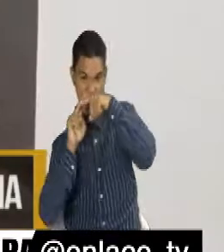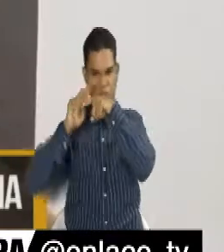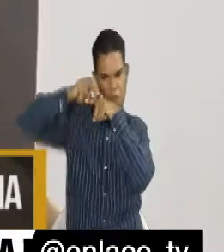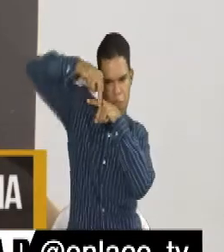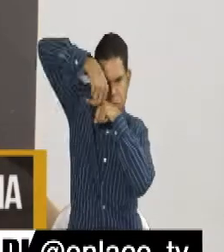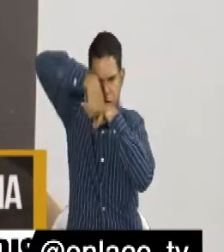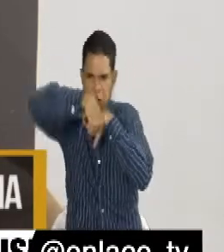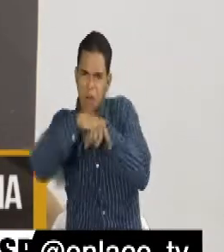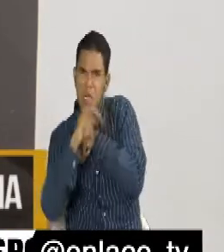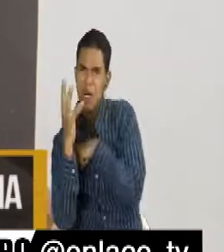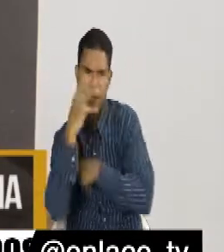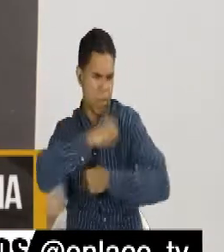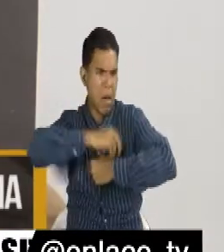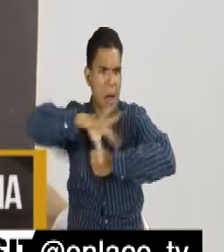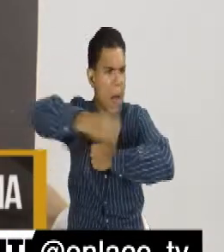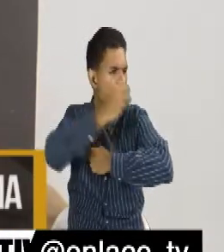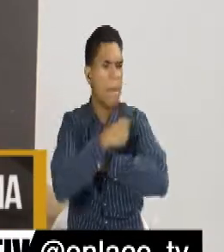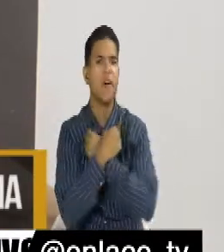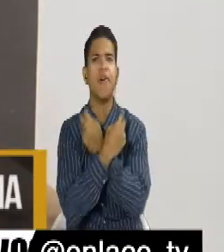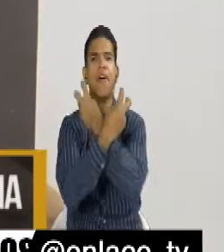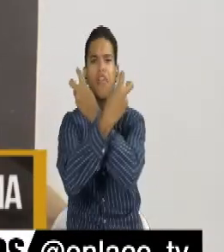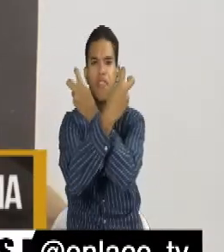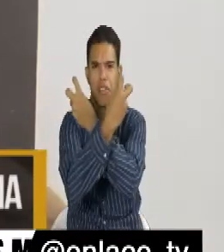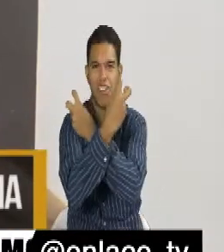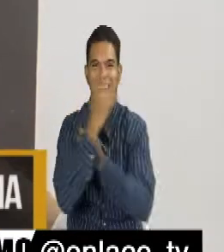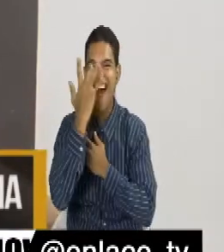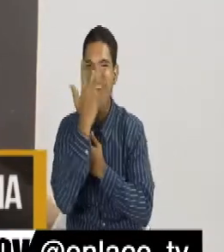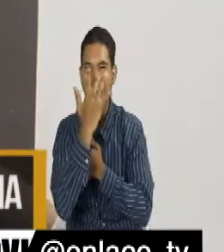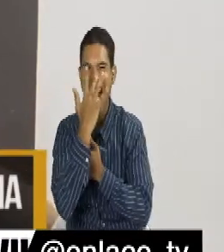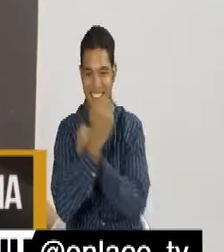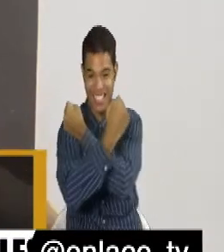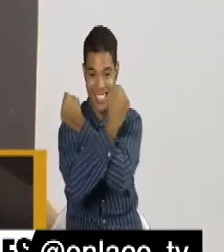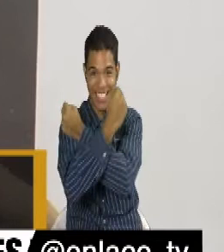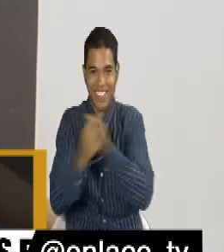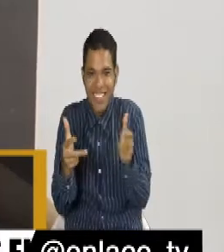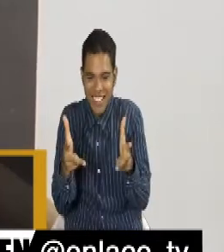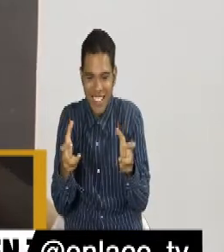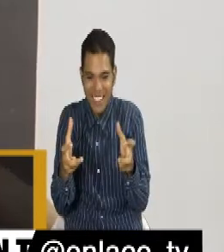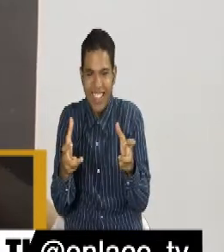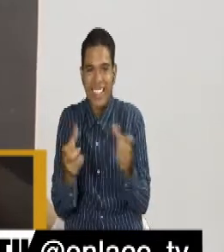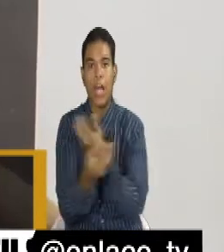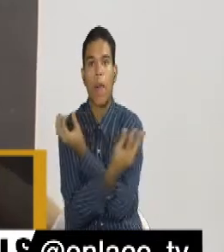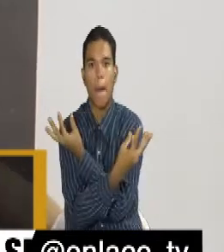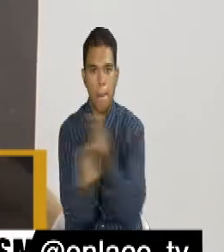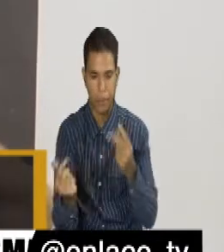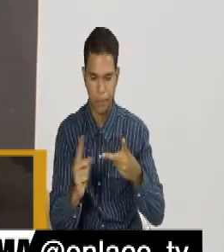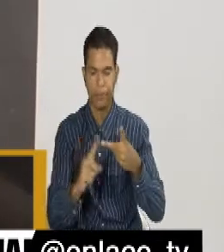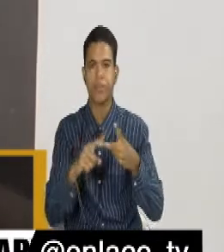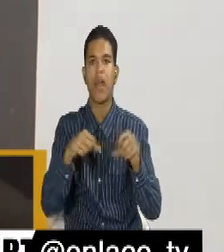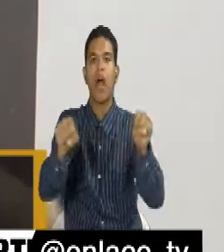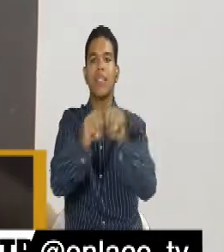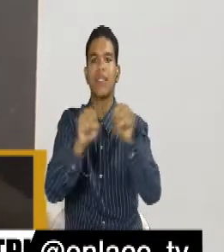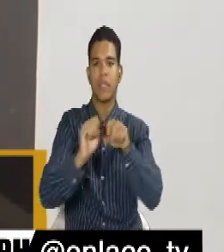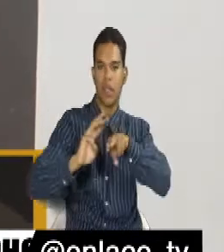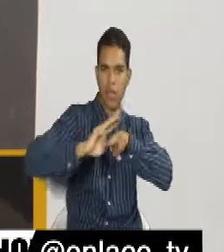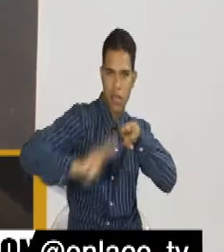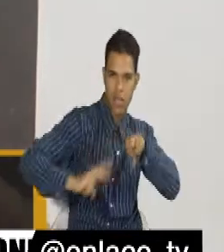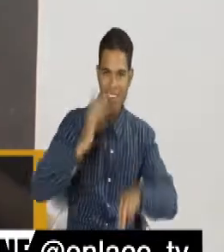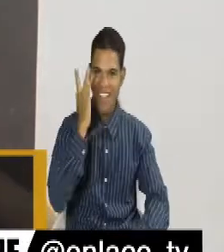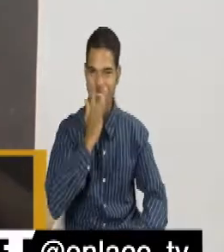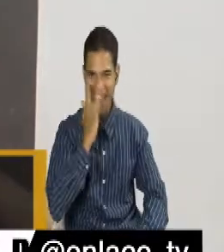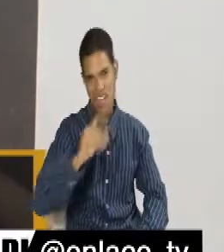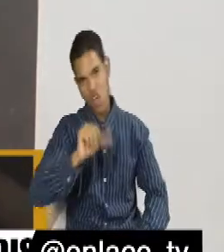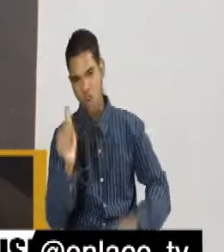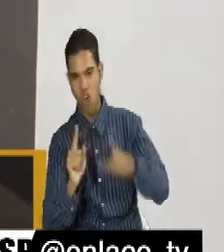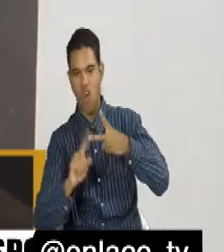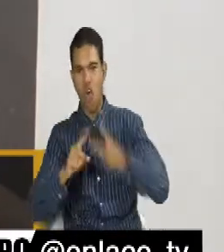paso. No encontramos el esbos, un esbos negro, no encontramos dos pares de zapatos Adidas, color negro y otros color gris, que son